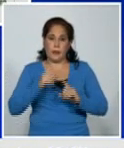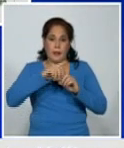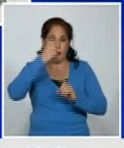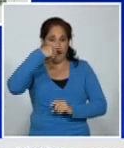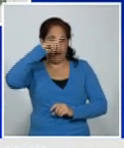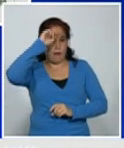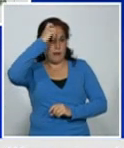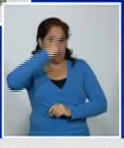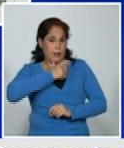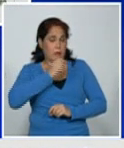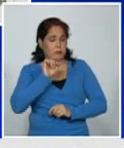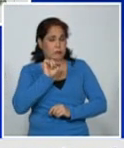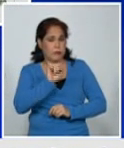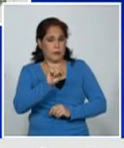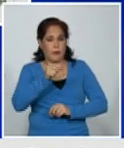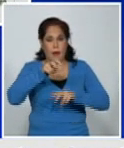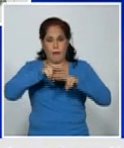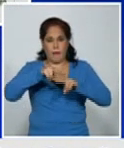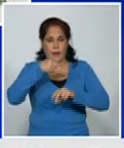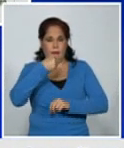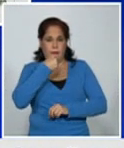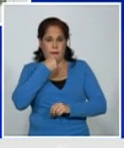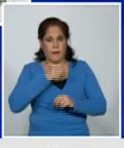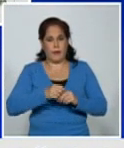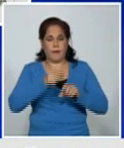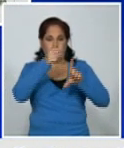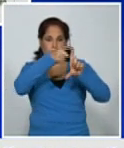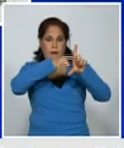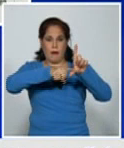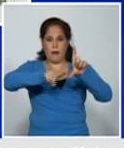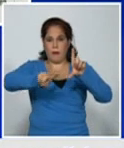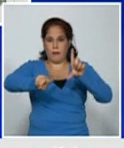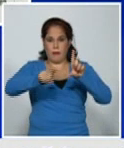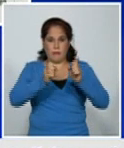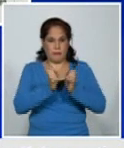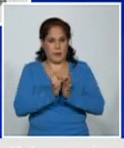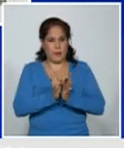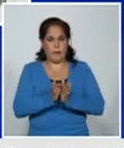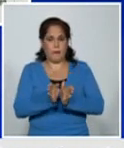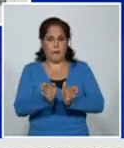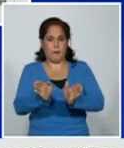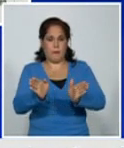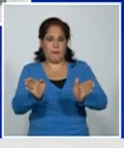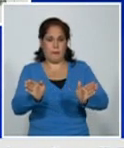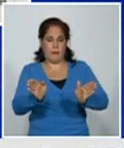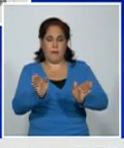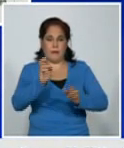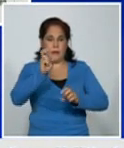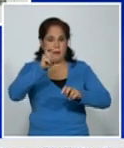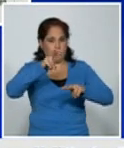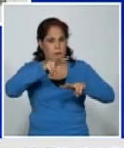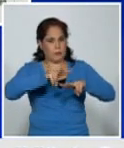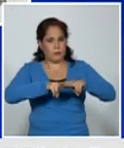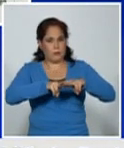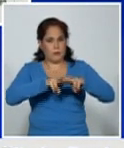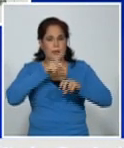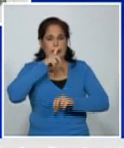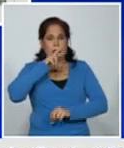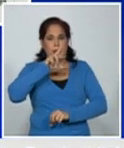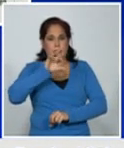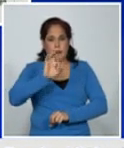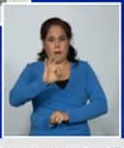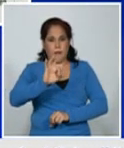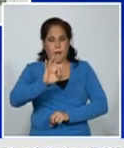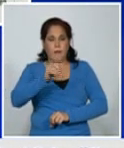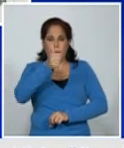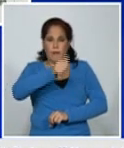incidencia, Habana Vieja, Regla, San Miguel del Padrón, Centro Habana, Cerro,